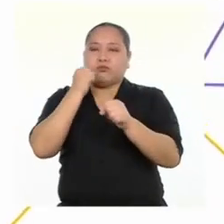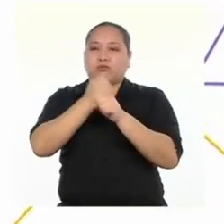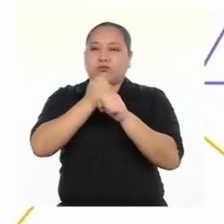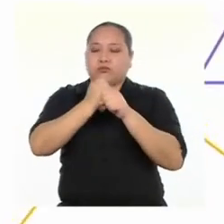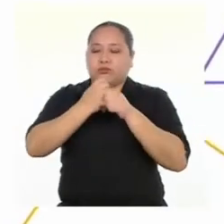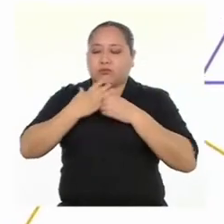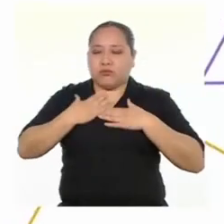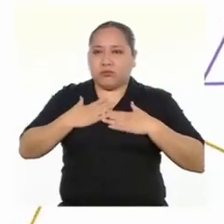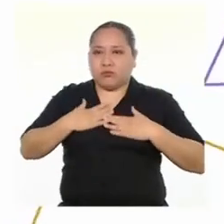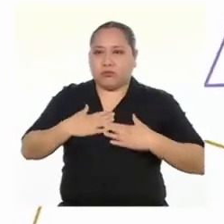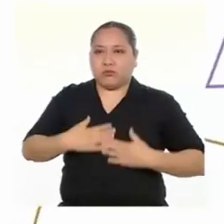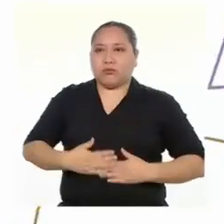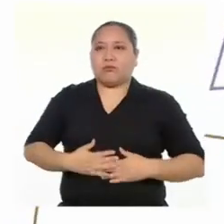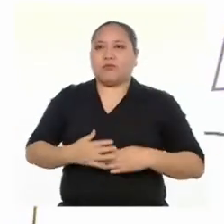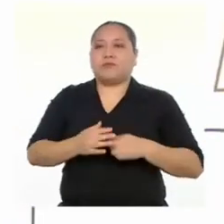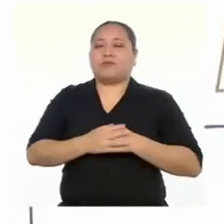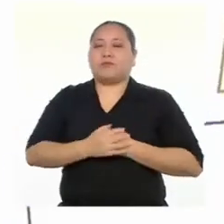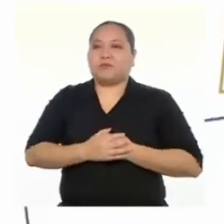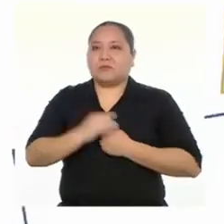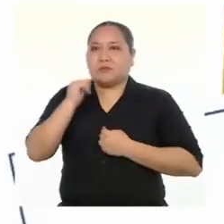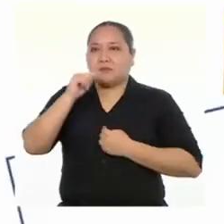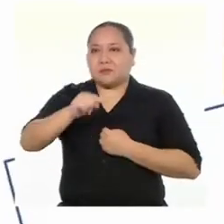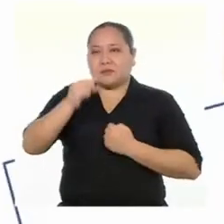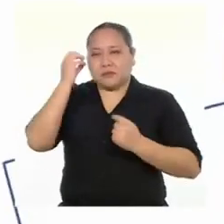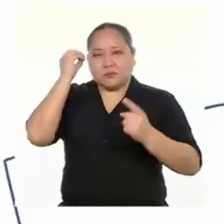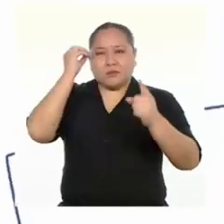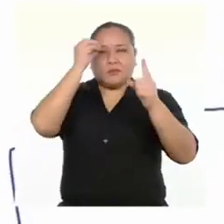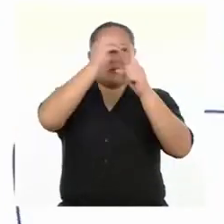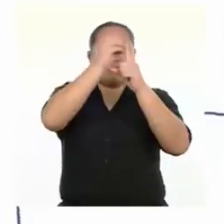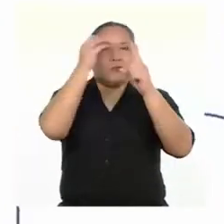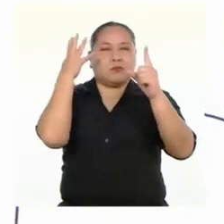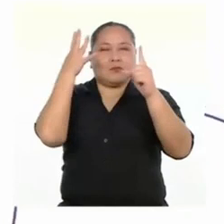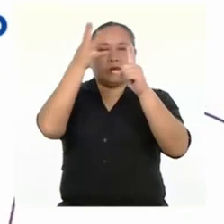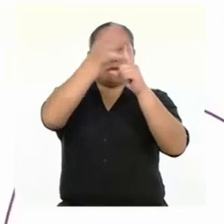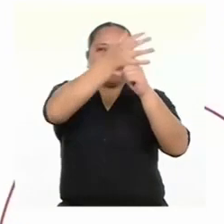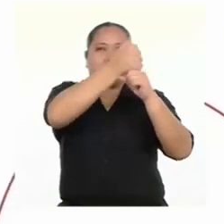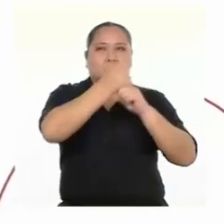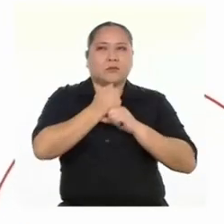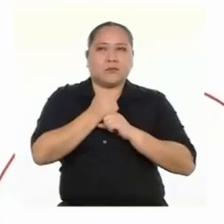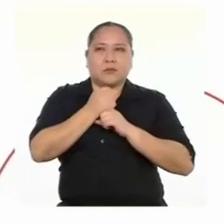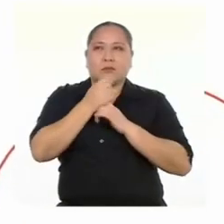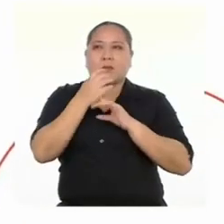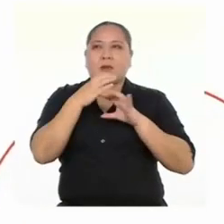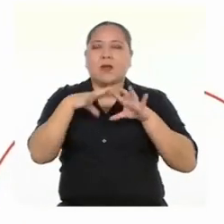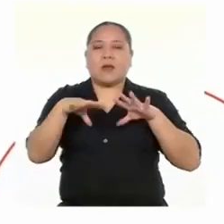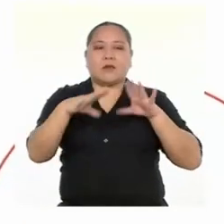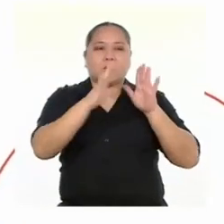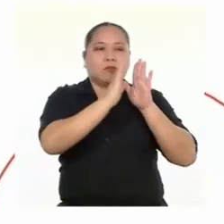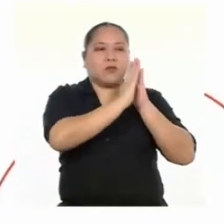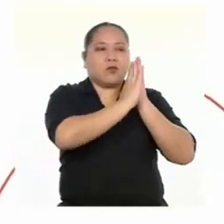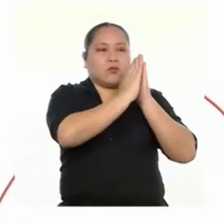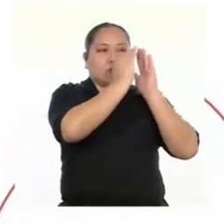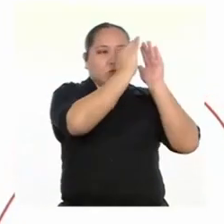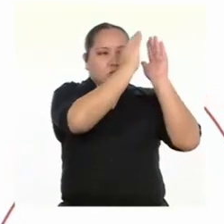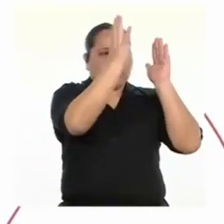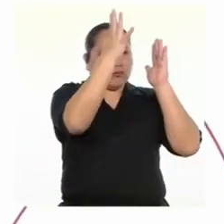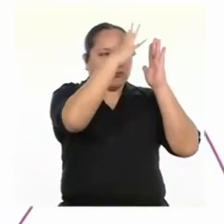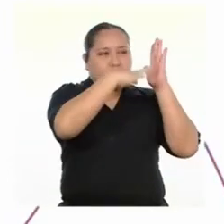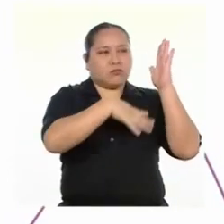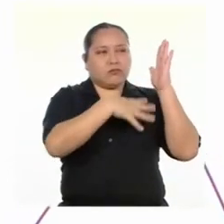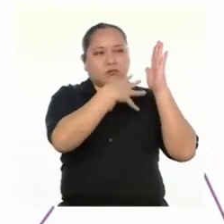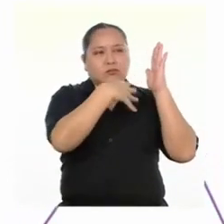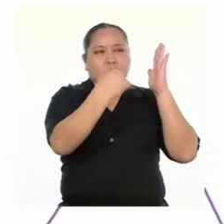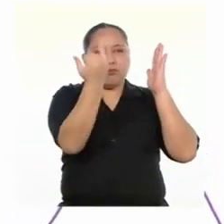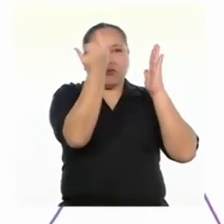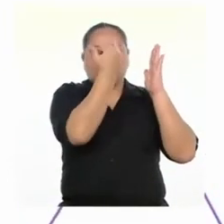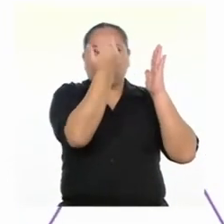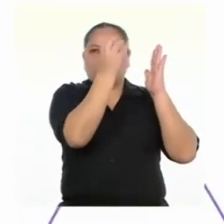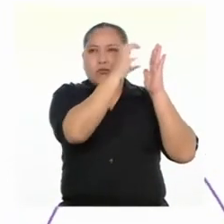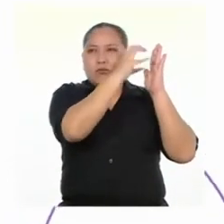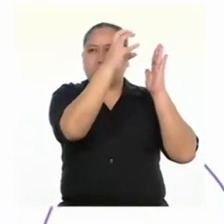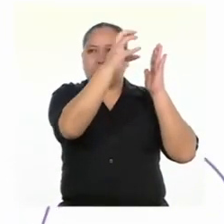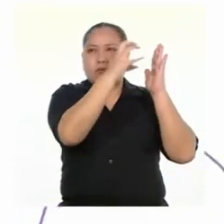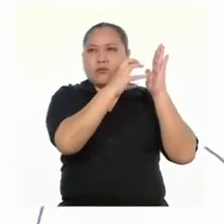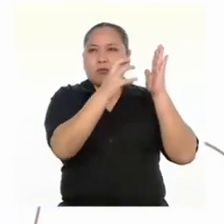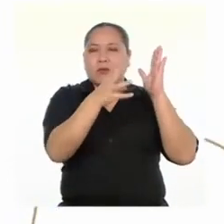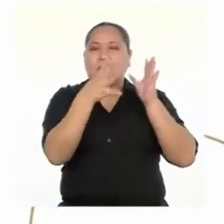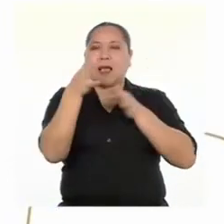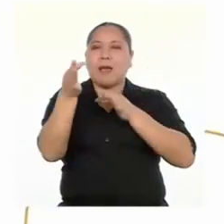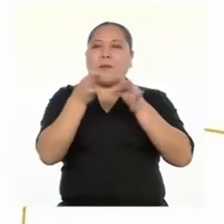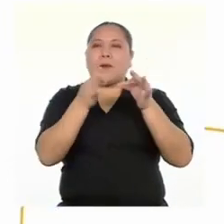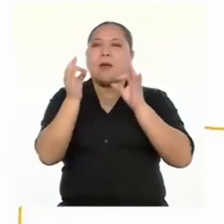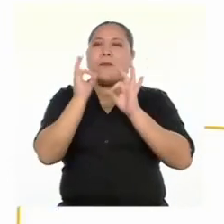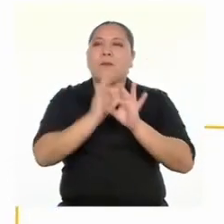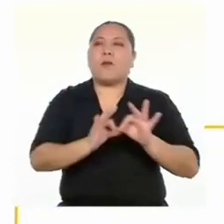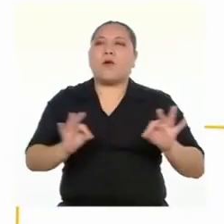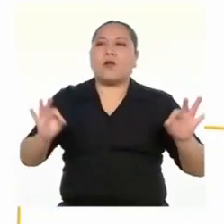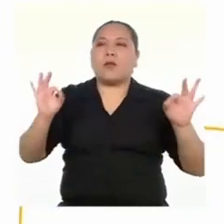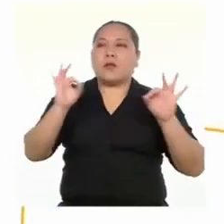nuestro cuerpo. Y cumpliremos este reto realizando un organizador gráfico que explique la importancia de la